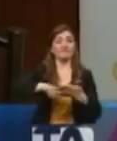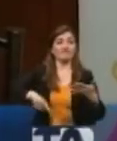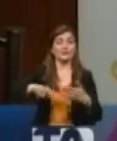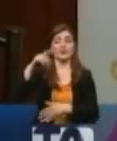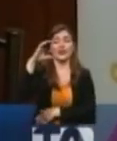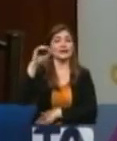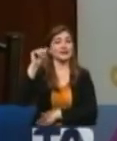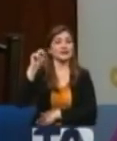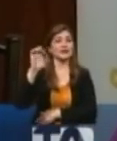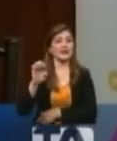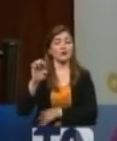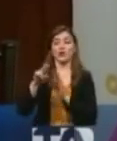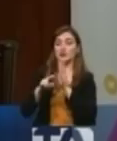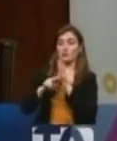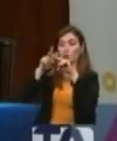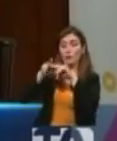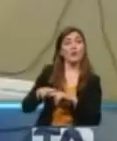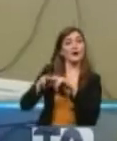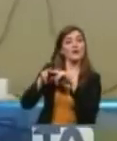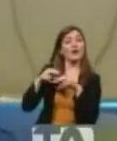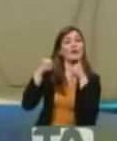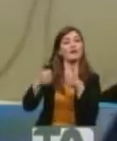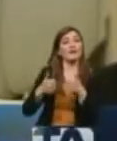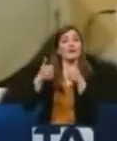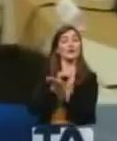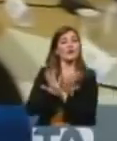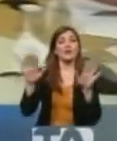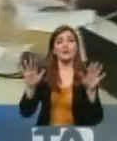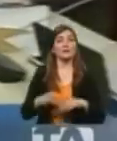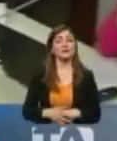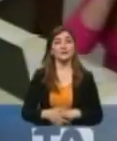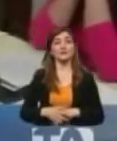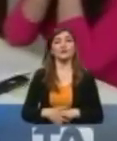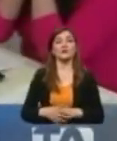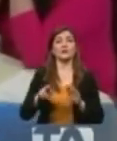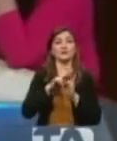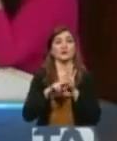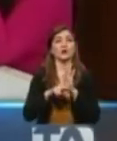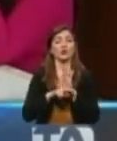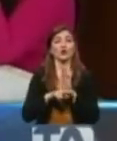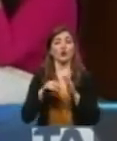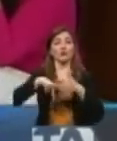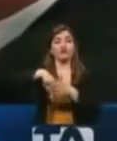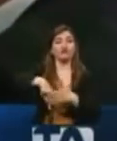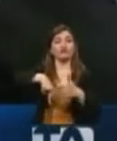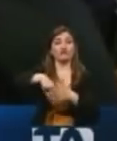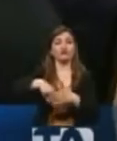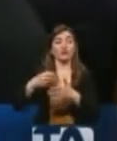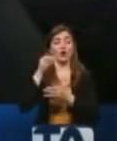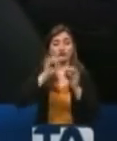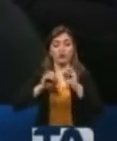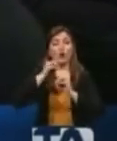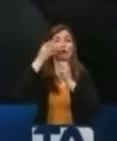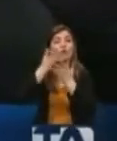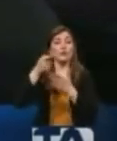CNE solo verificará los requisitos para los candidatos. Hay más requisitos y también hay algunos impedimentos. Este informe tendrá su